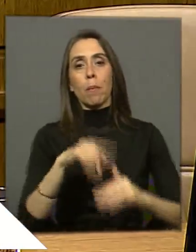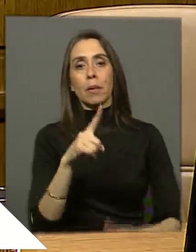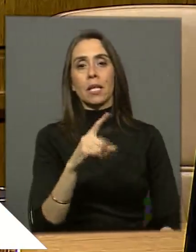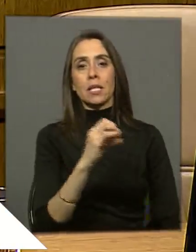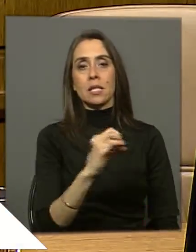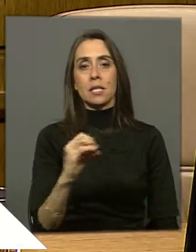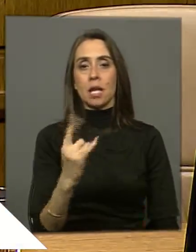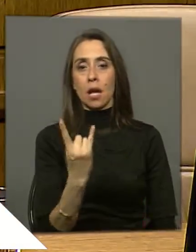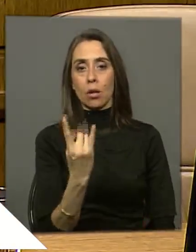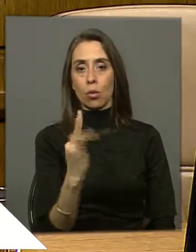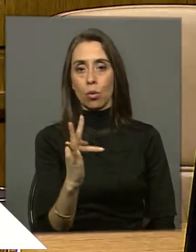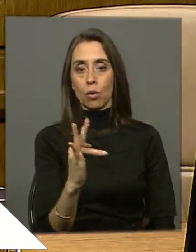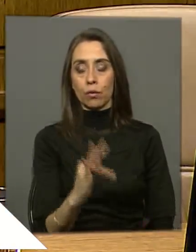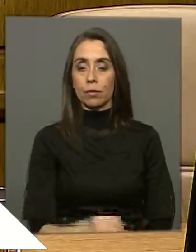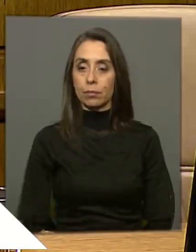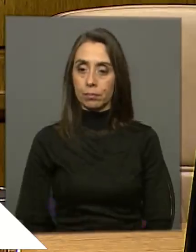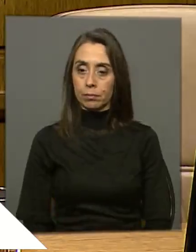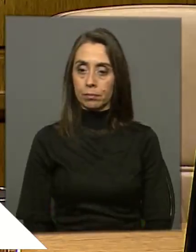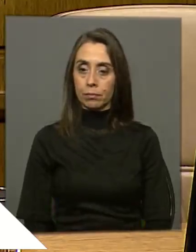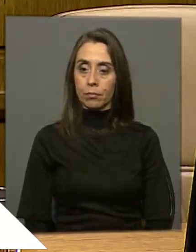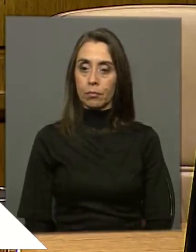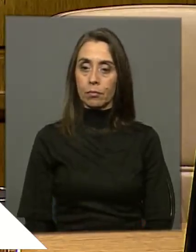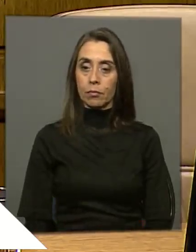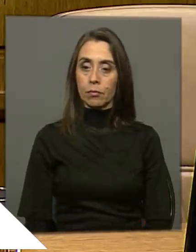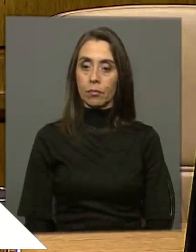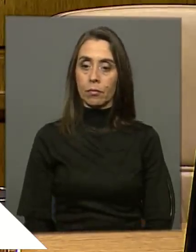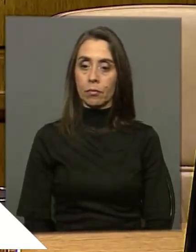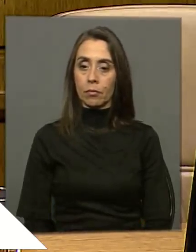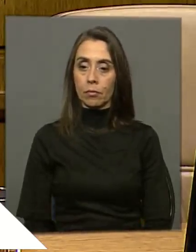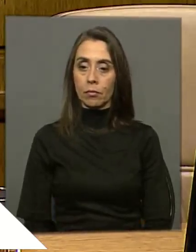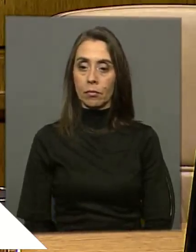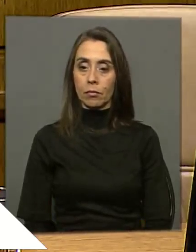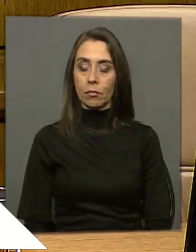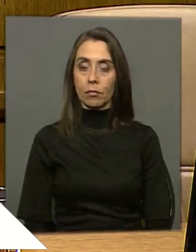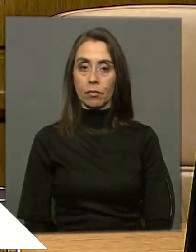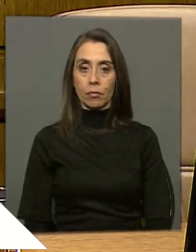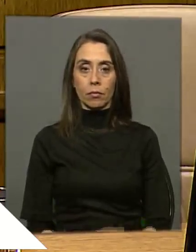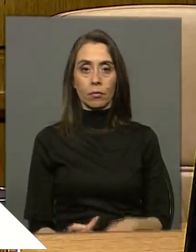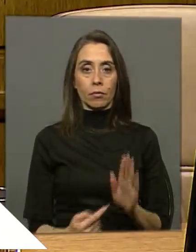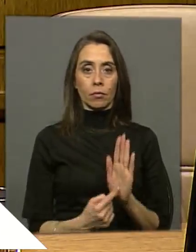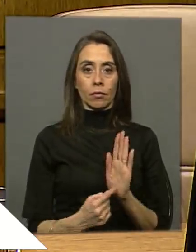También esta ley